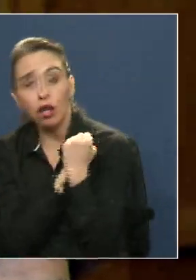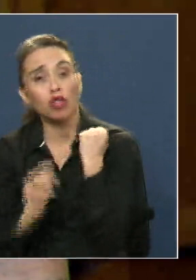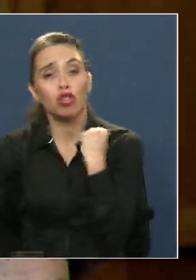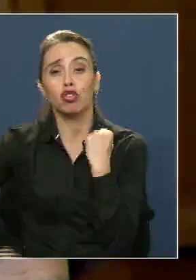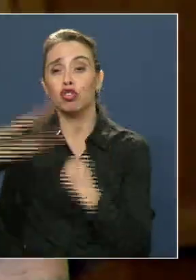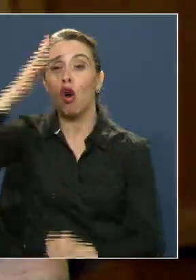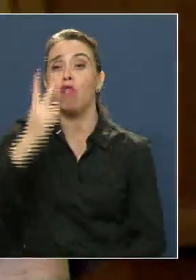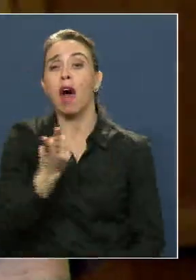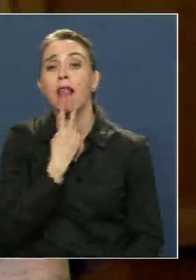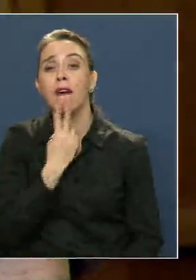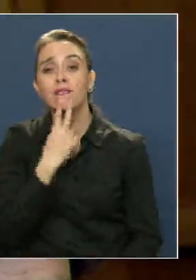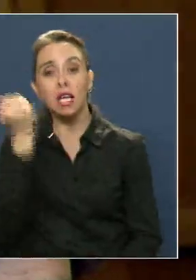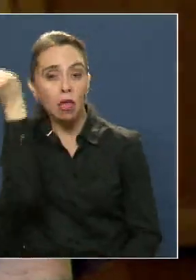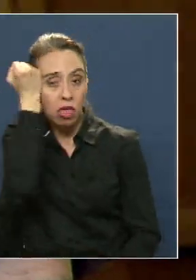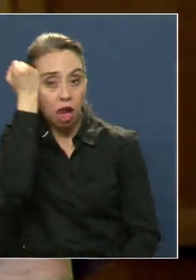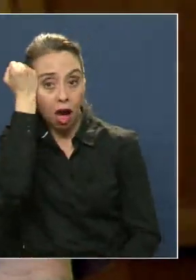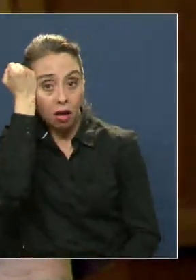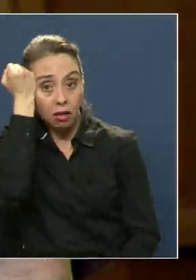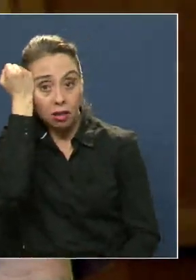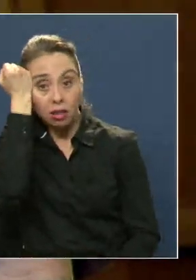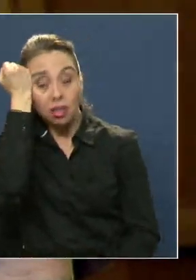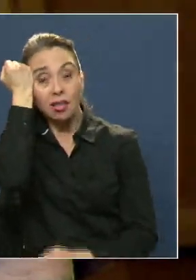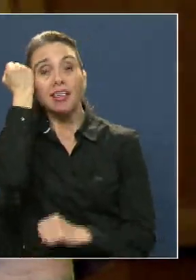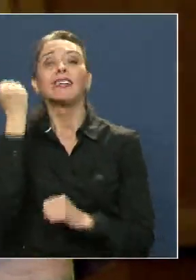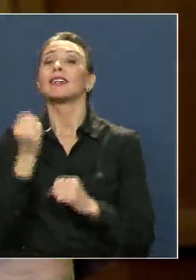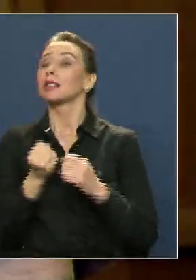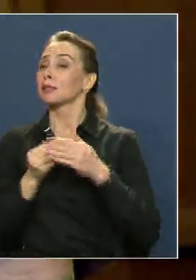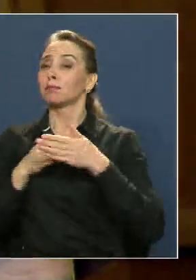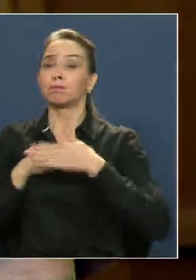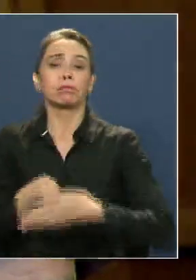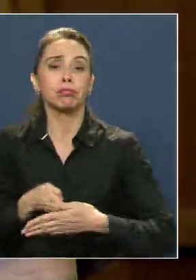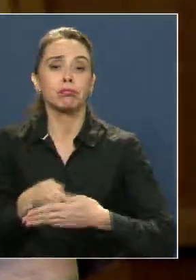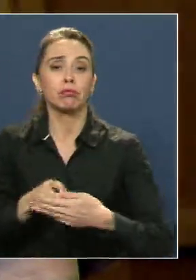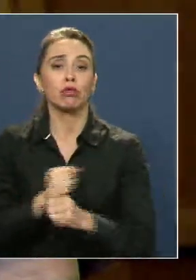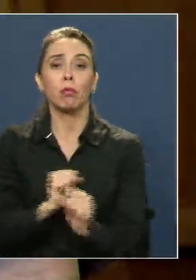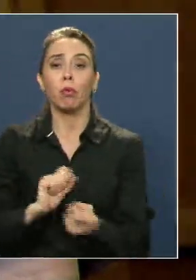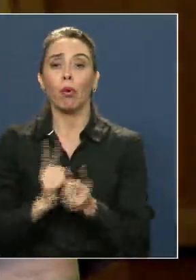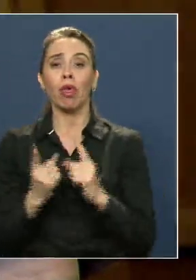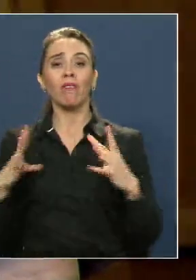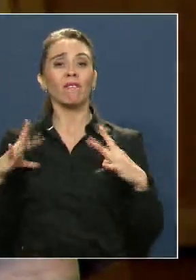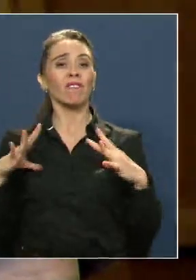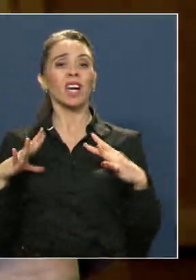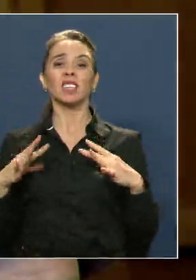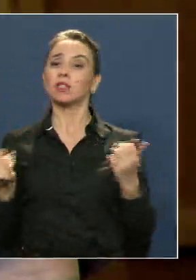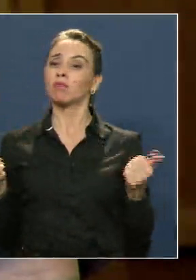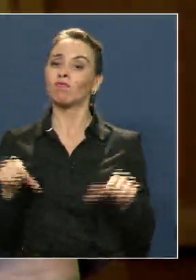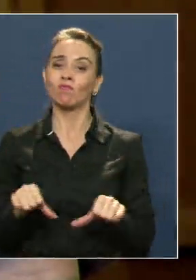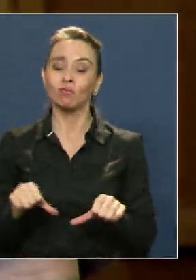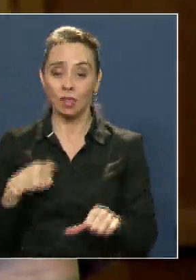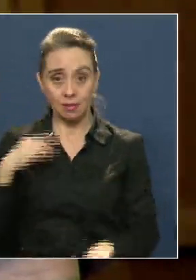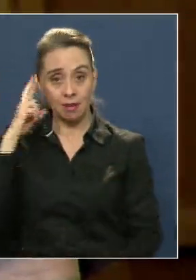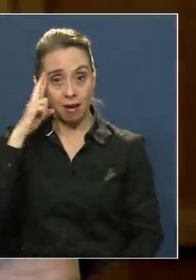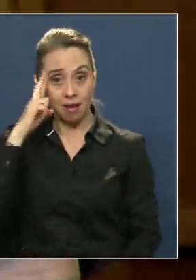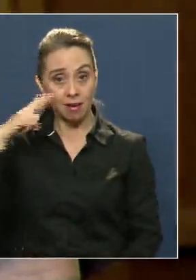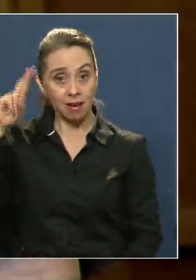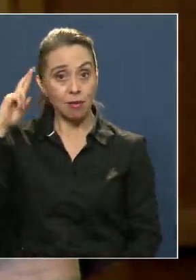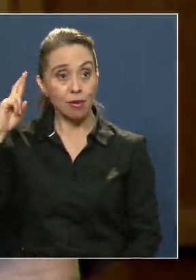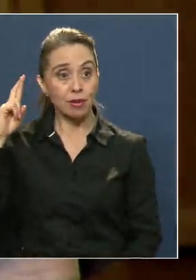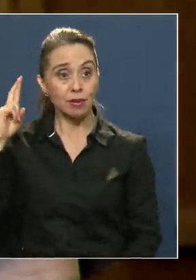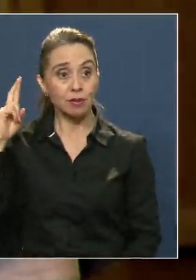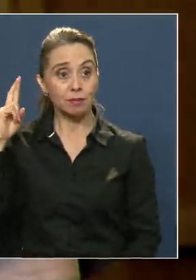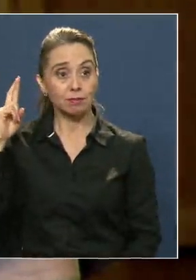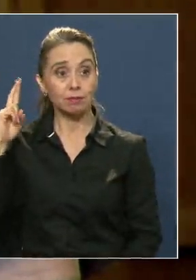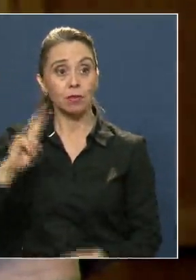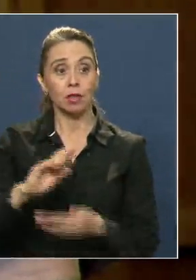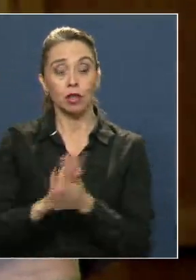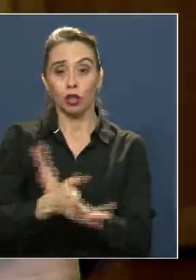a cargar. En definitiva, le truncas la posibilidad de ser feliz. Yo quiero recordar que